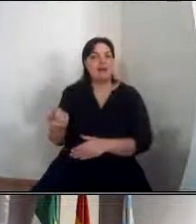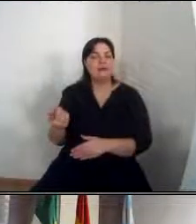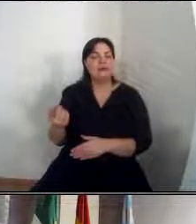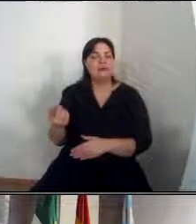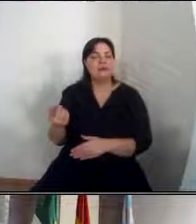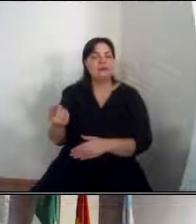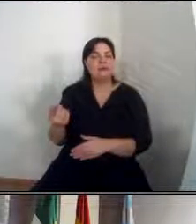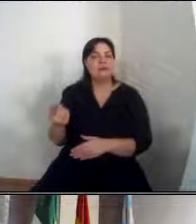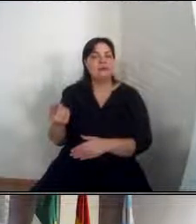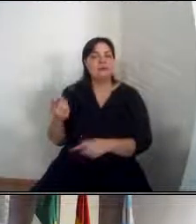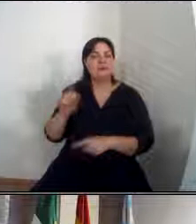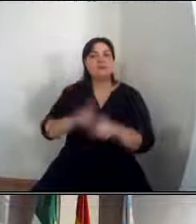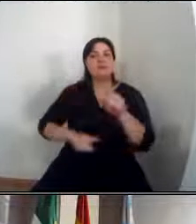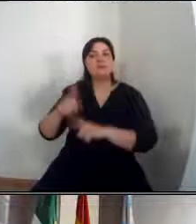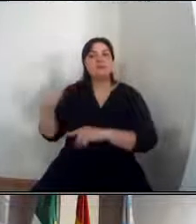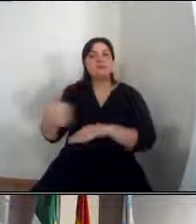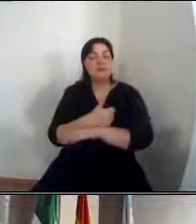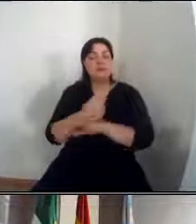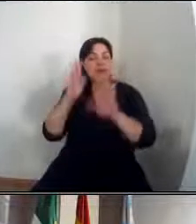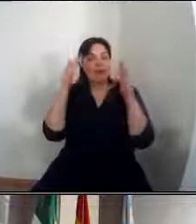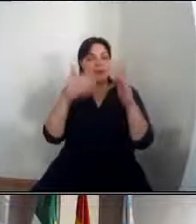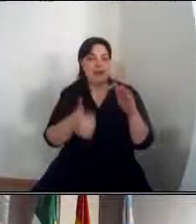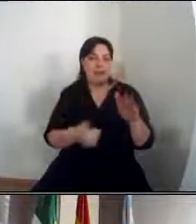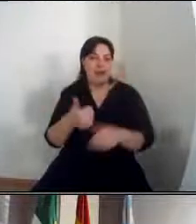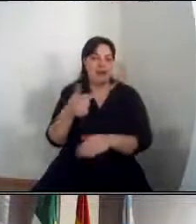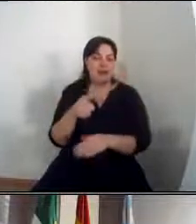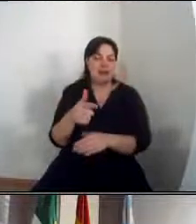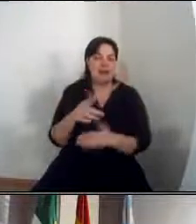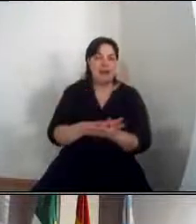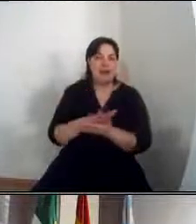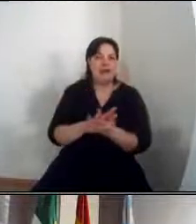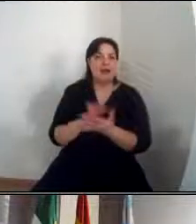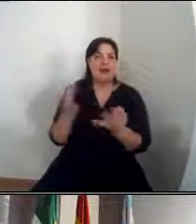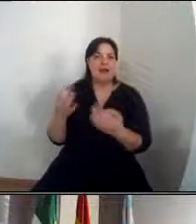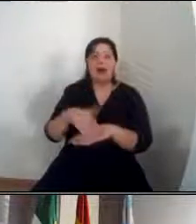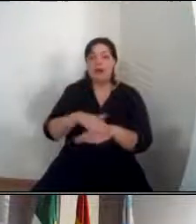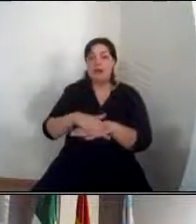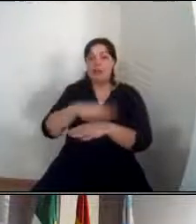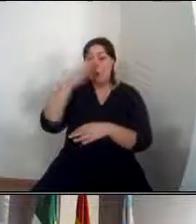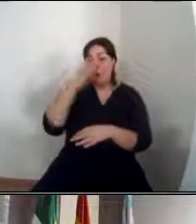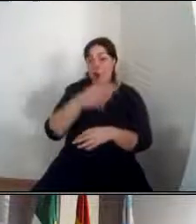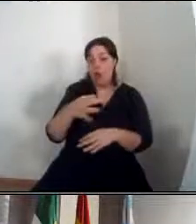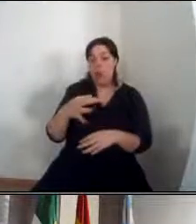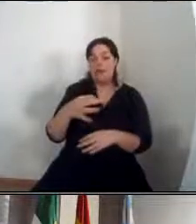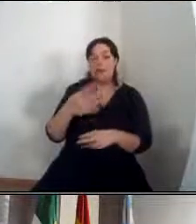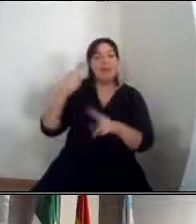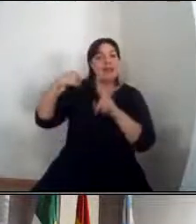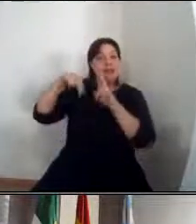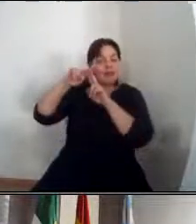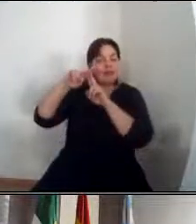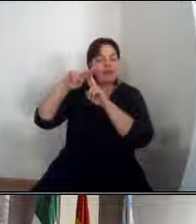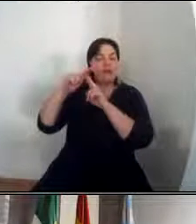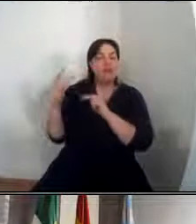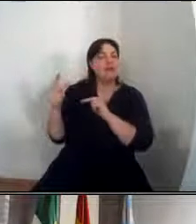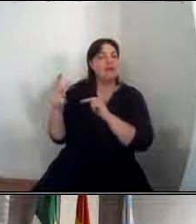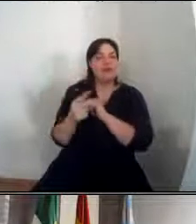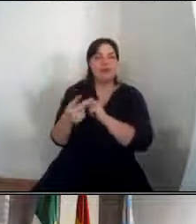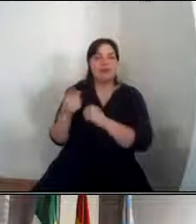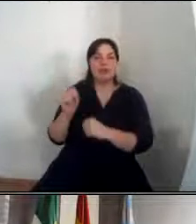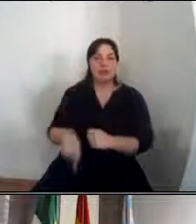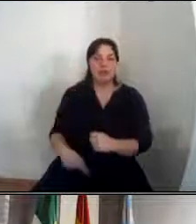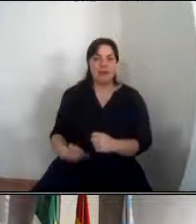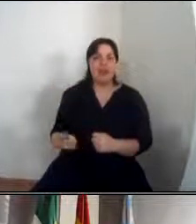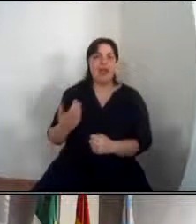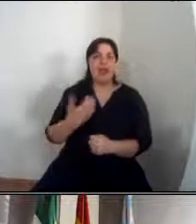a todos los problemas de los ciudadanos. Y en eso hay que decir que la administración local, las diputaciones provinciales y también